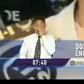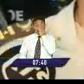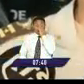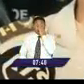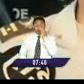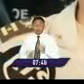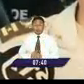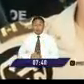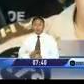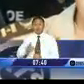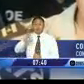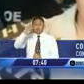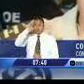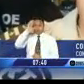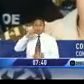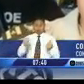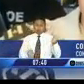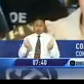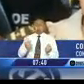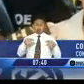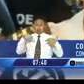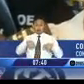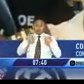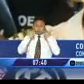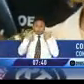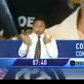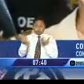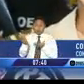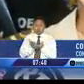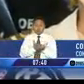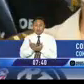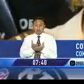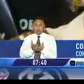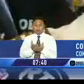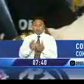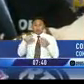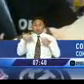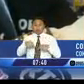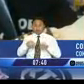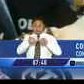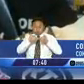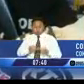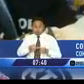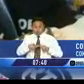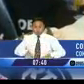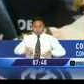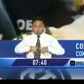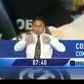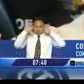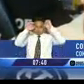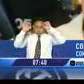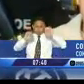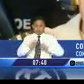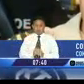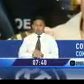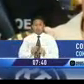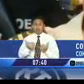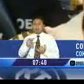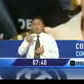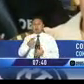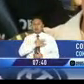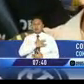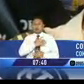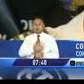se encontraba haciendo punto de martillo, parte del servicio que es de prevalecer en lugares estratégicos por minutos para dar